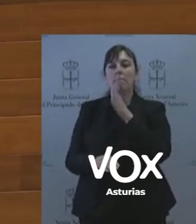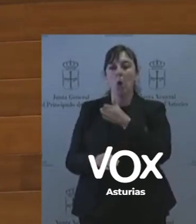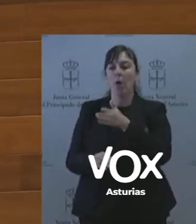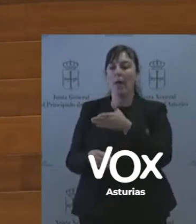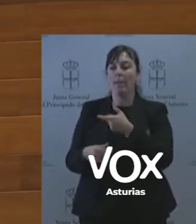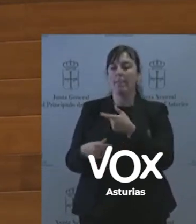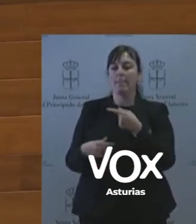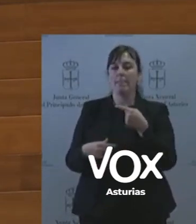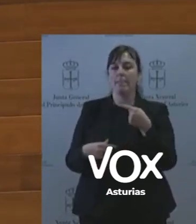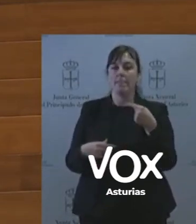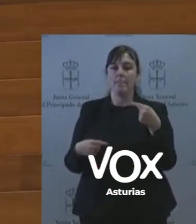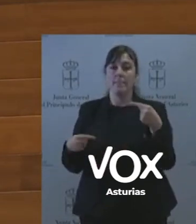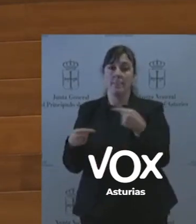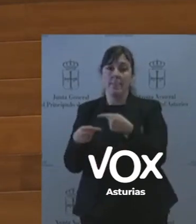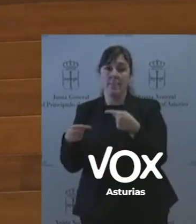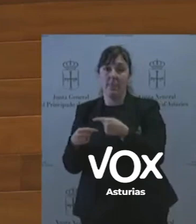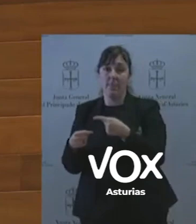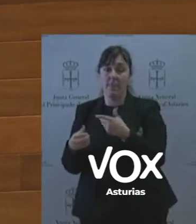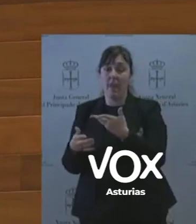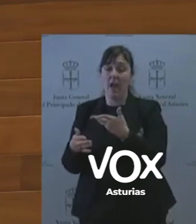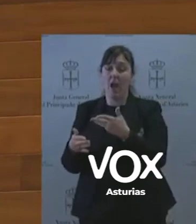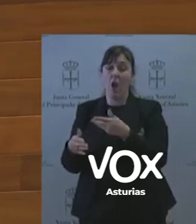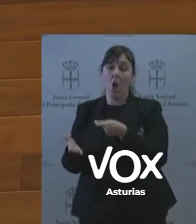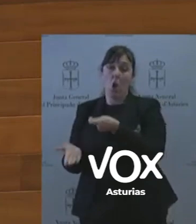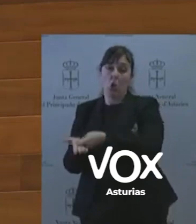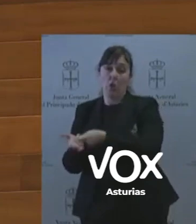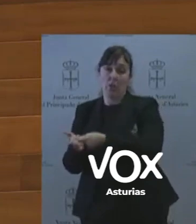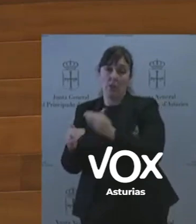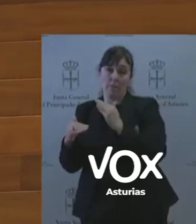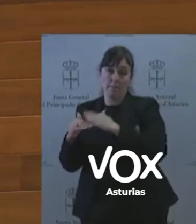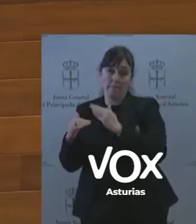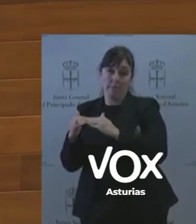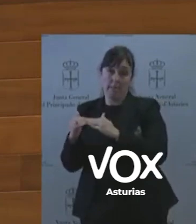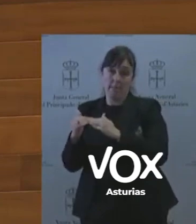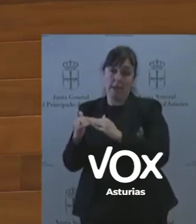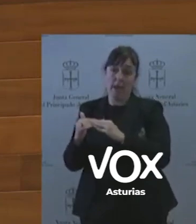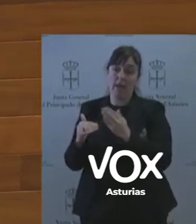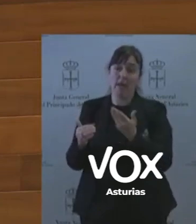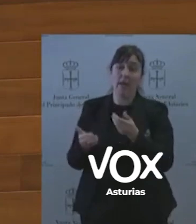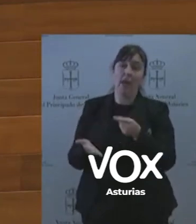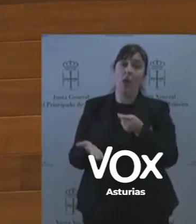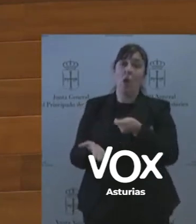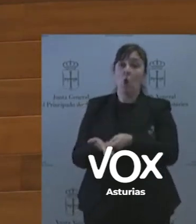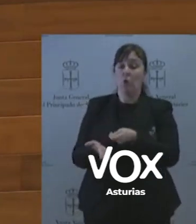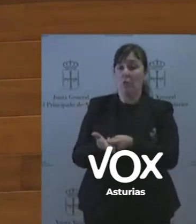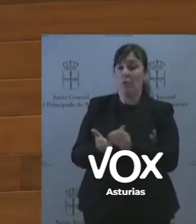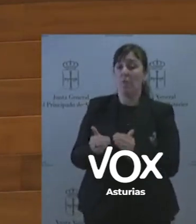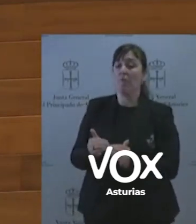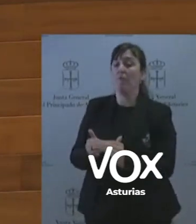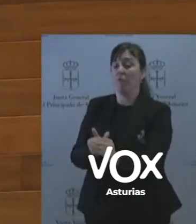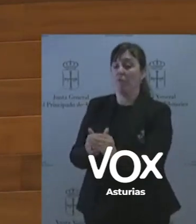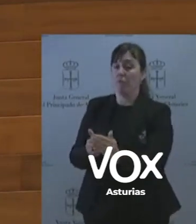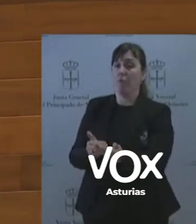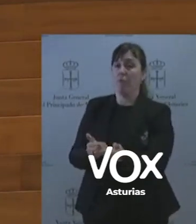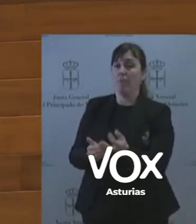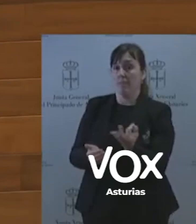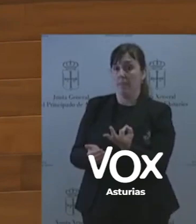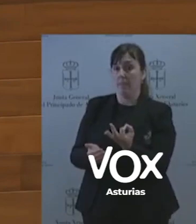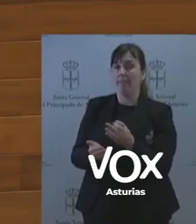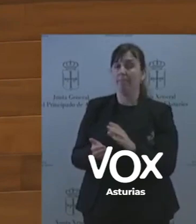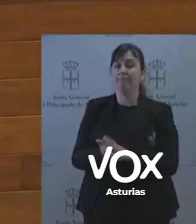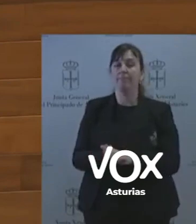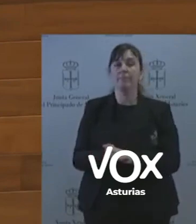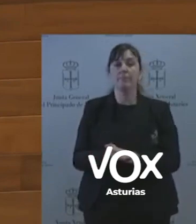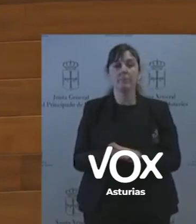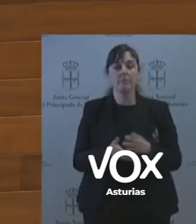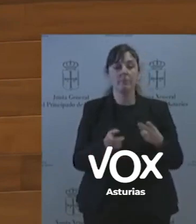para el año 2023, a quienes en los 2 últimos ejercicios hayan cotizado por la base mínima. También apoyo a quienes no